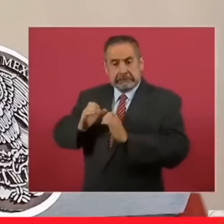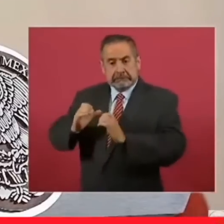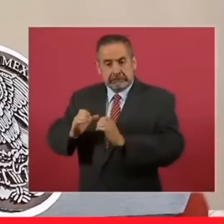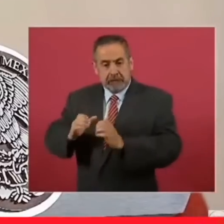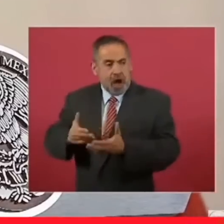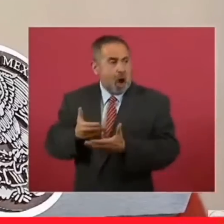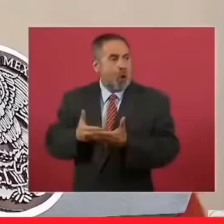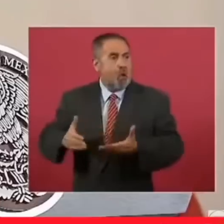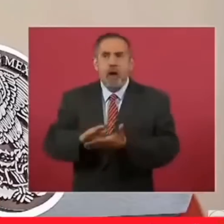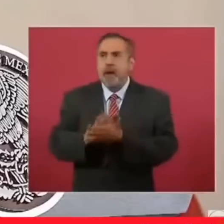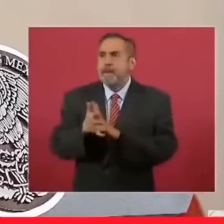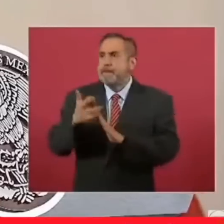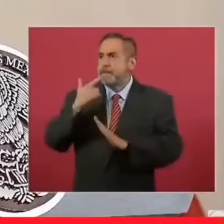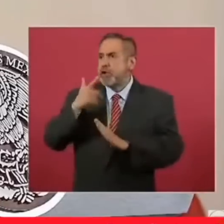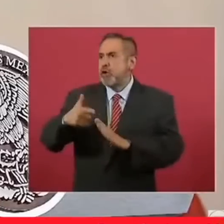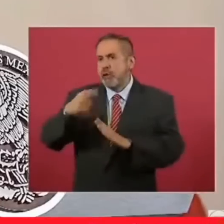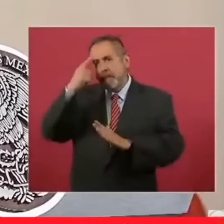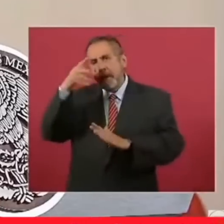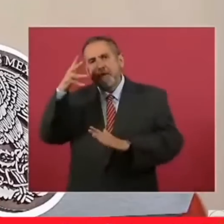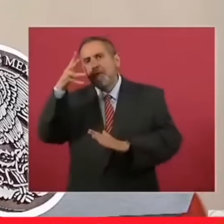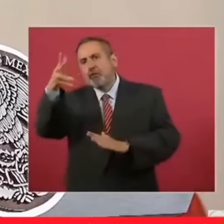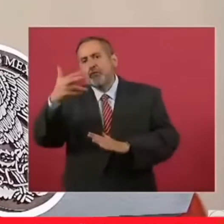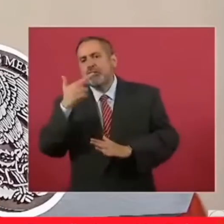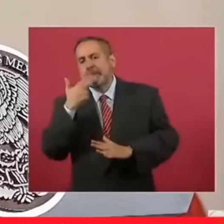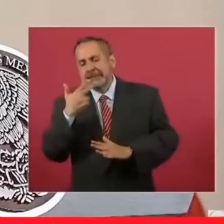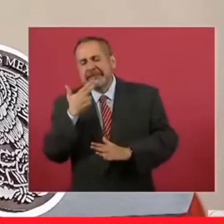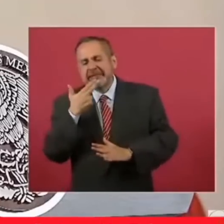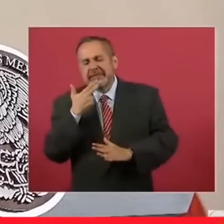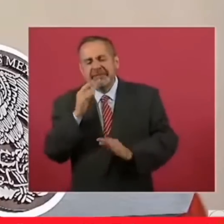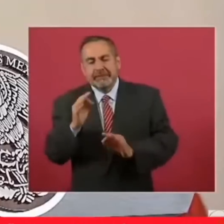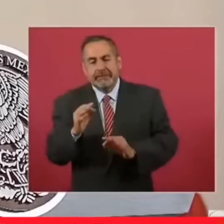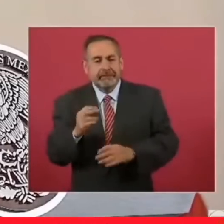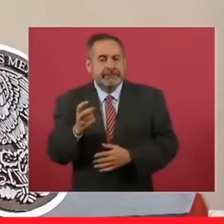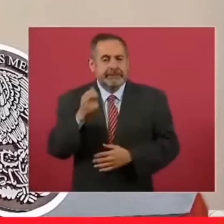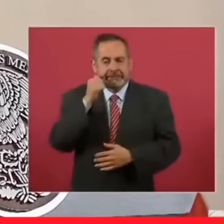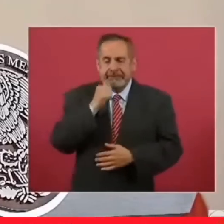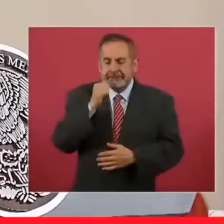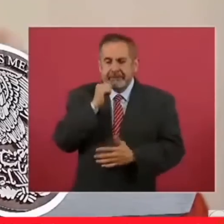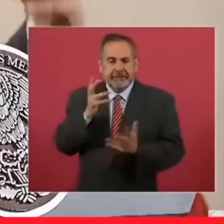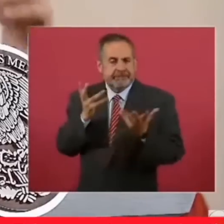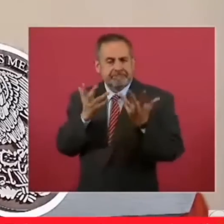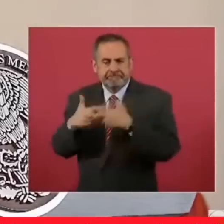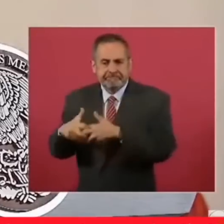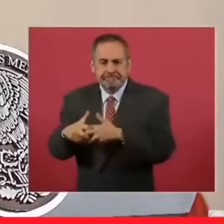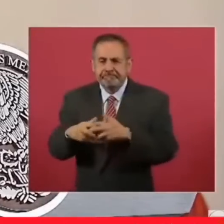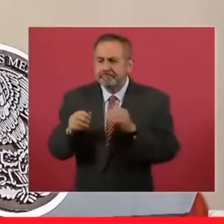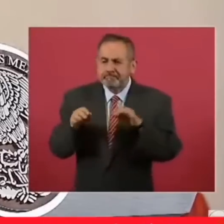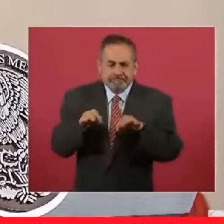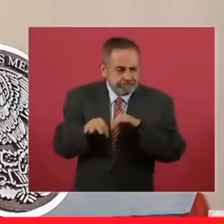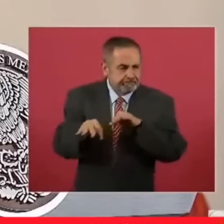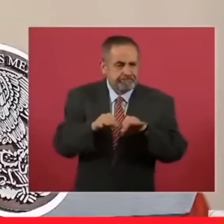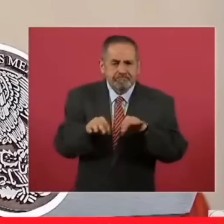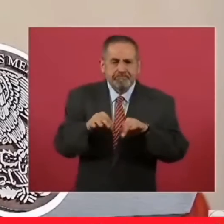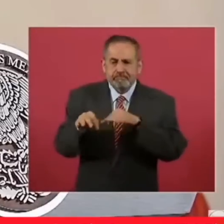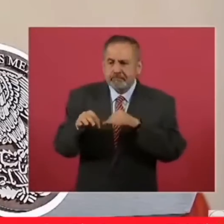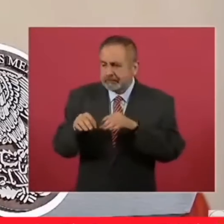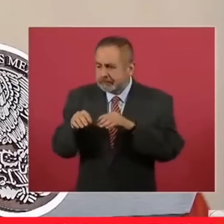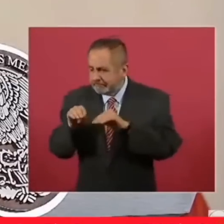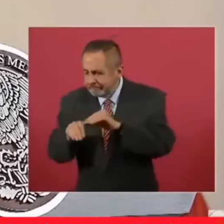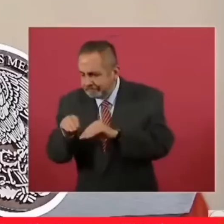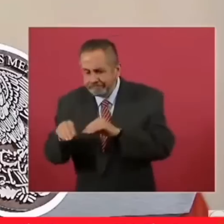el presente. Por eso siempre articulamos todo el trabajo